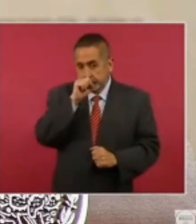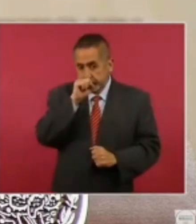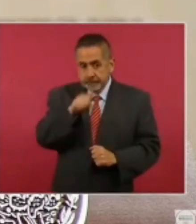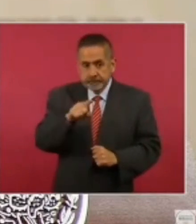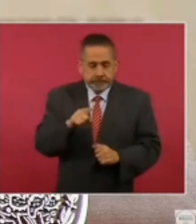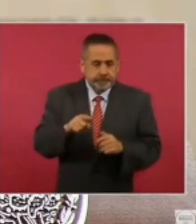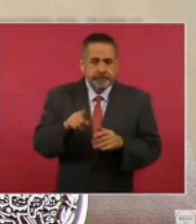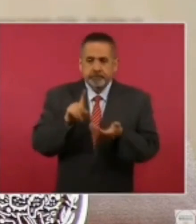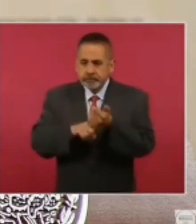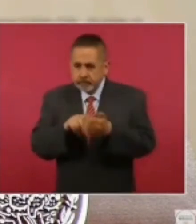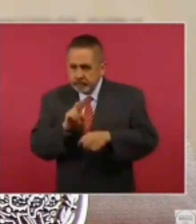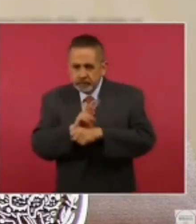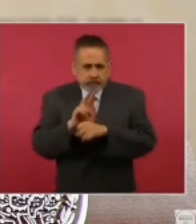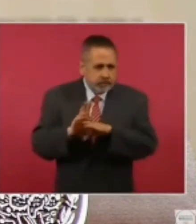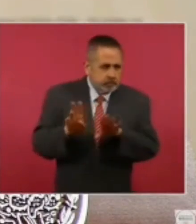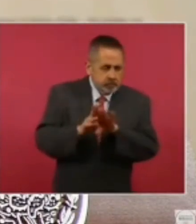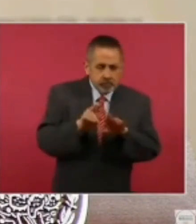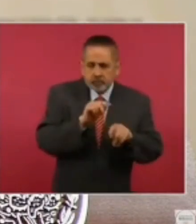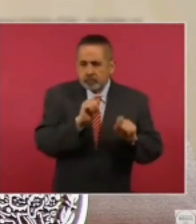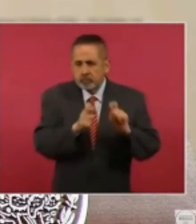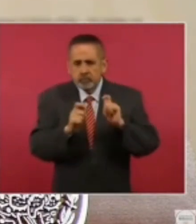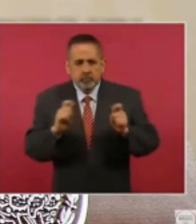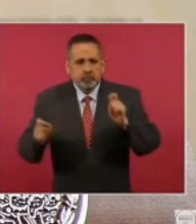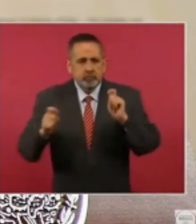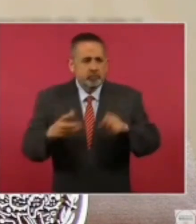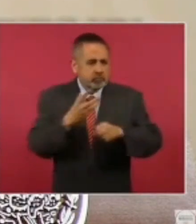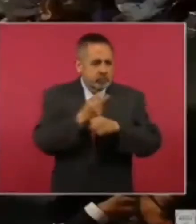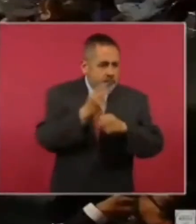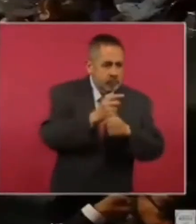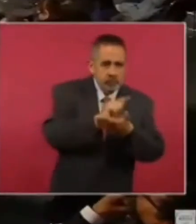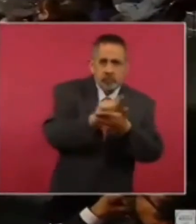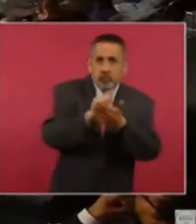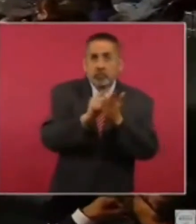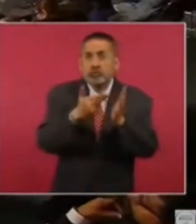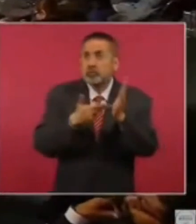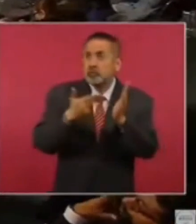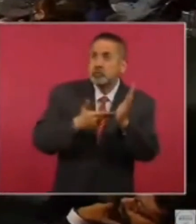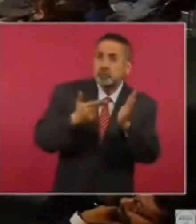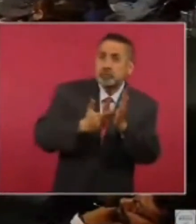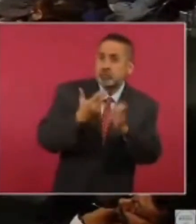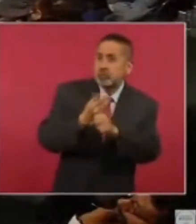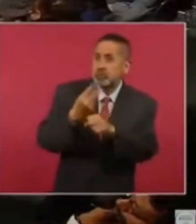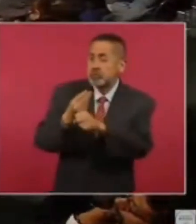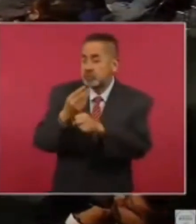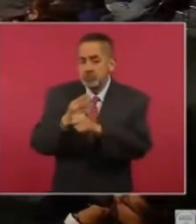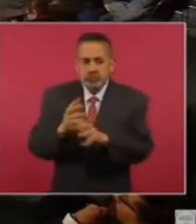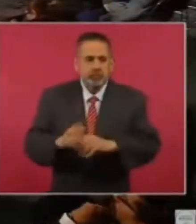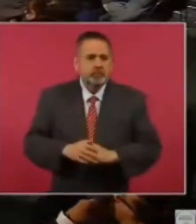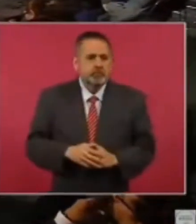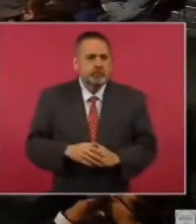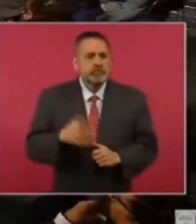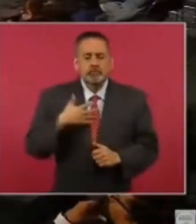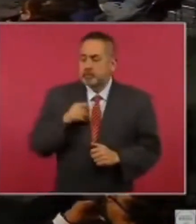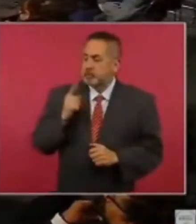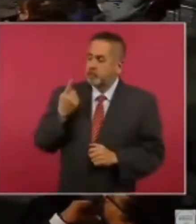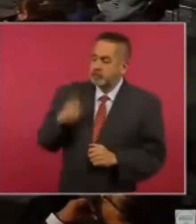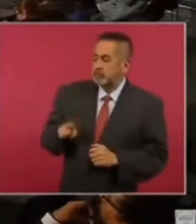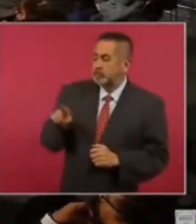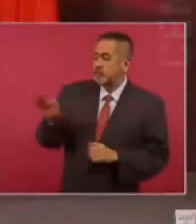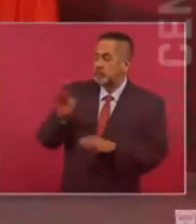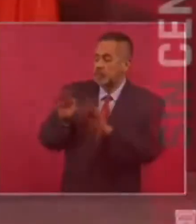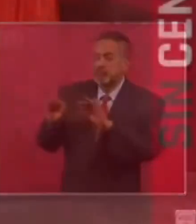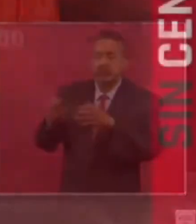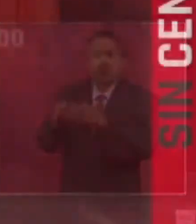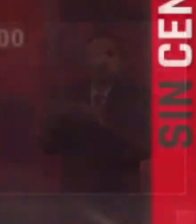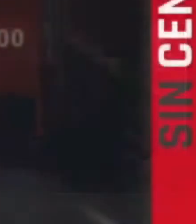esas cosas suceden no solamente suceden en el Metro de México, sino suceden en los metros de prácticamente todo